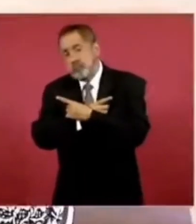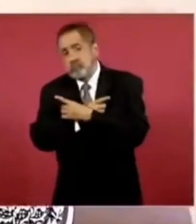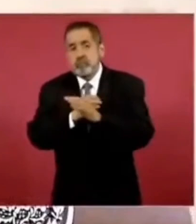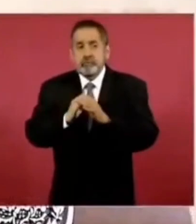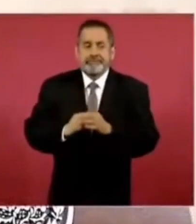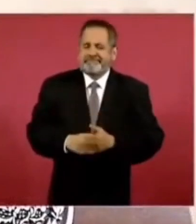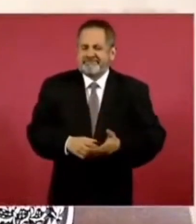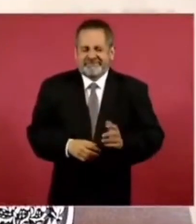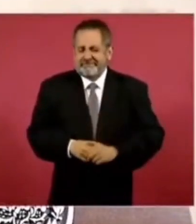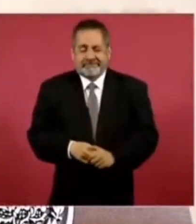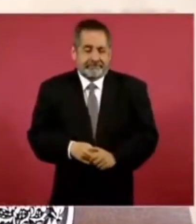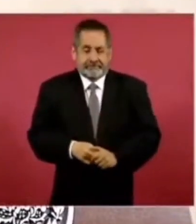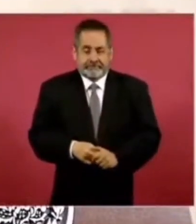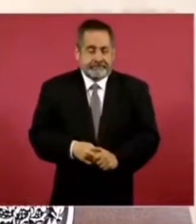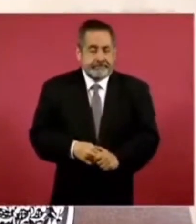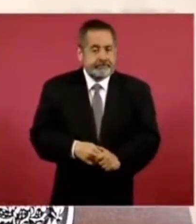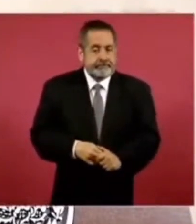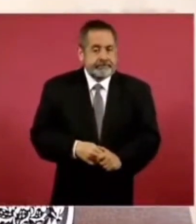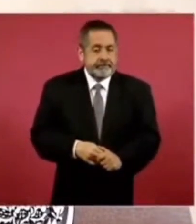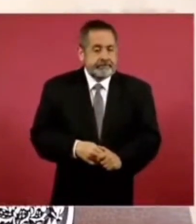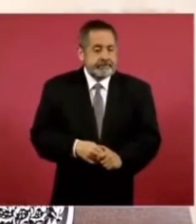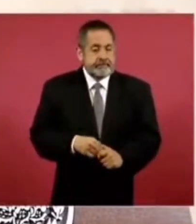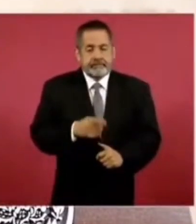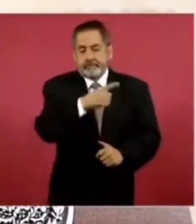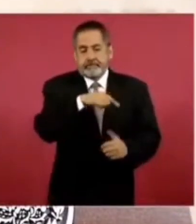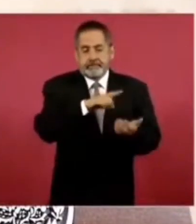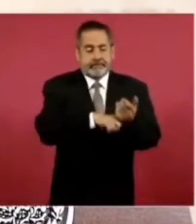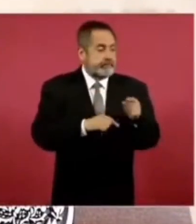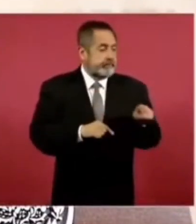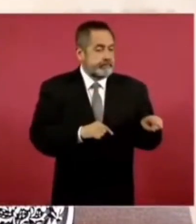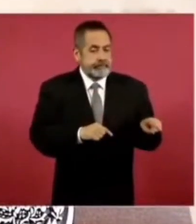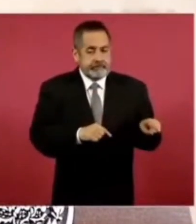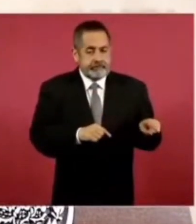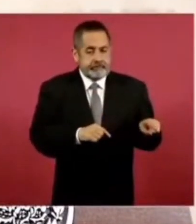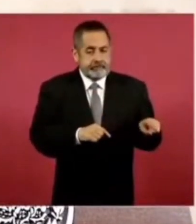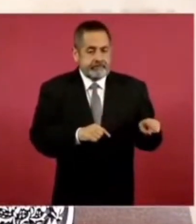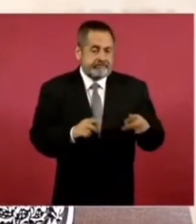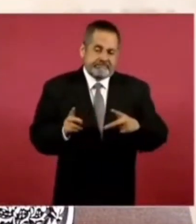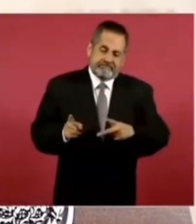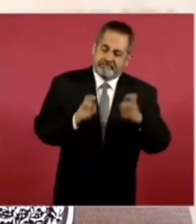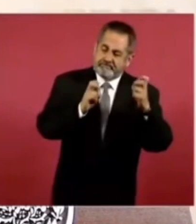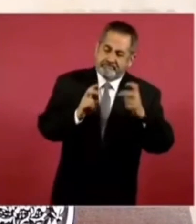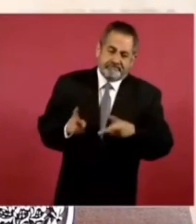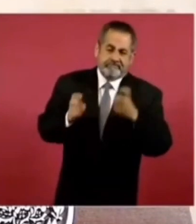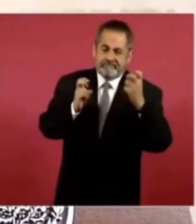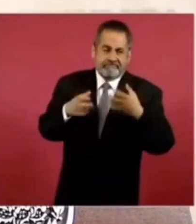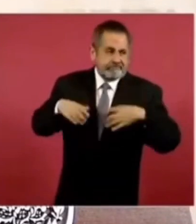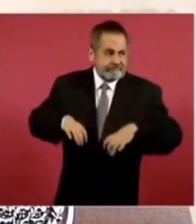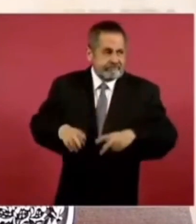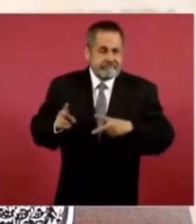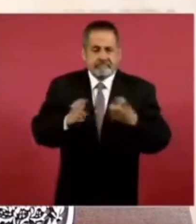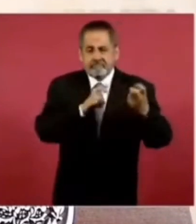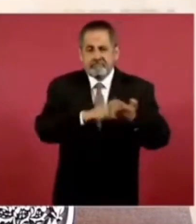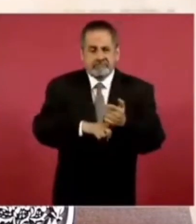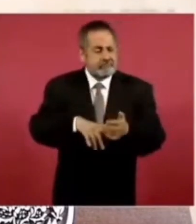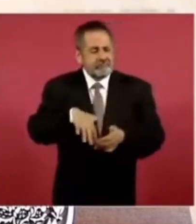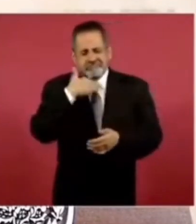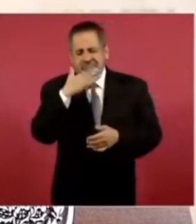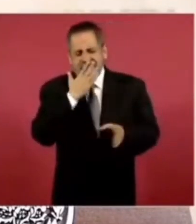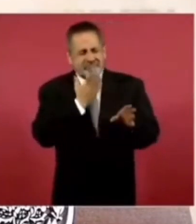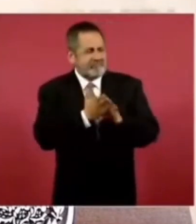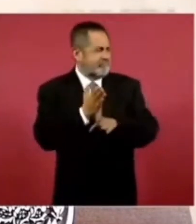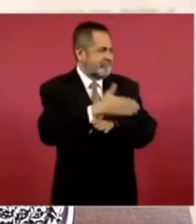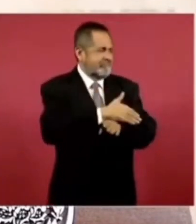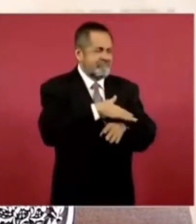decente y se dedicaron a robar se corrompieron por